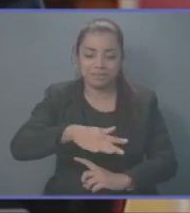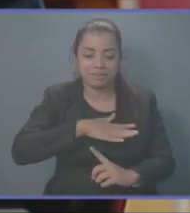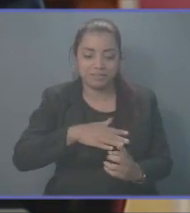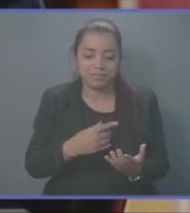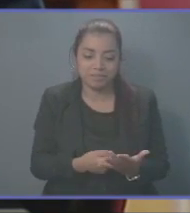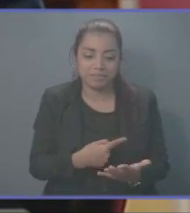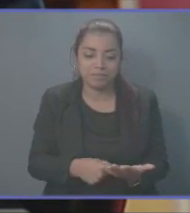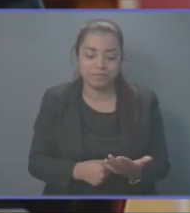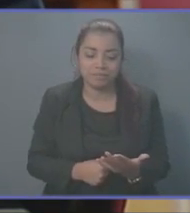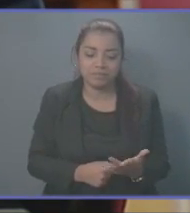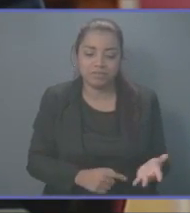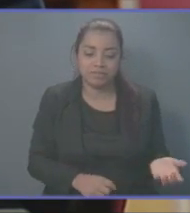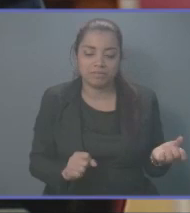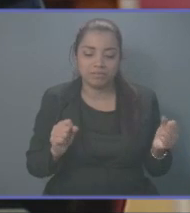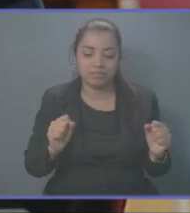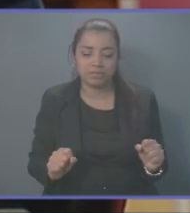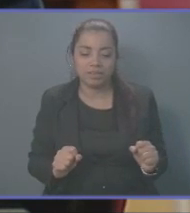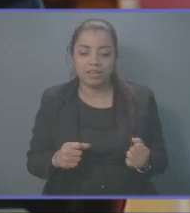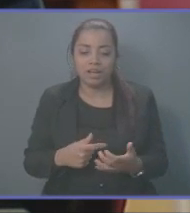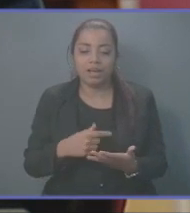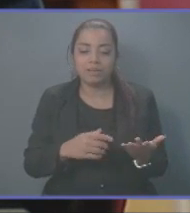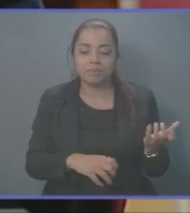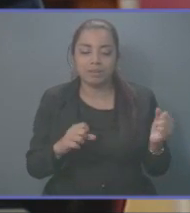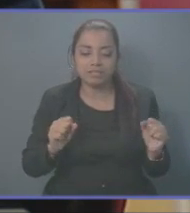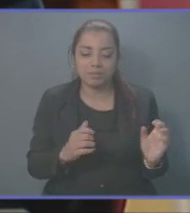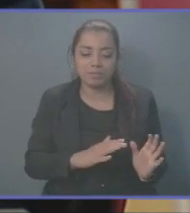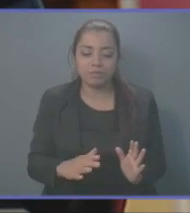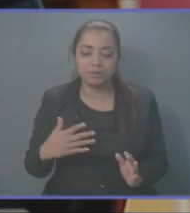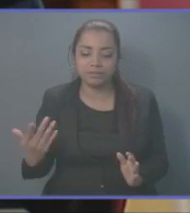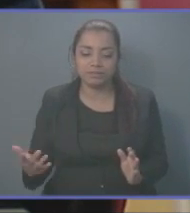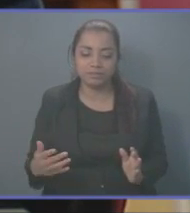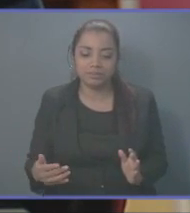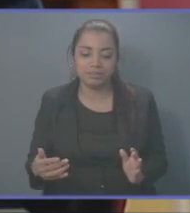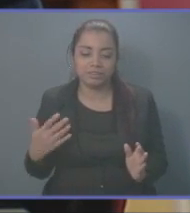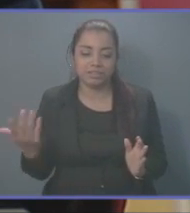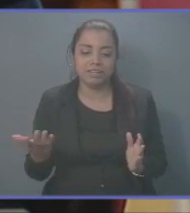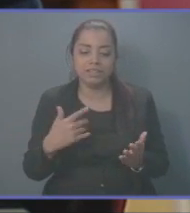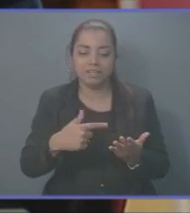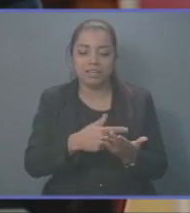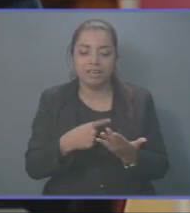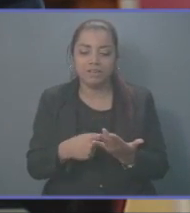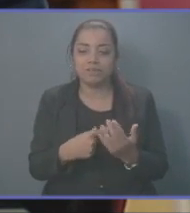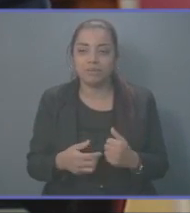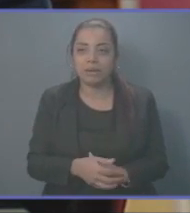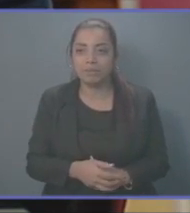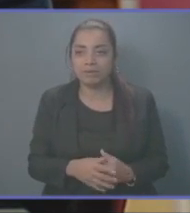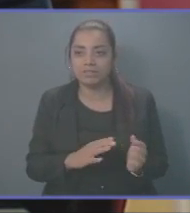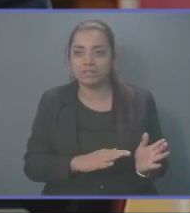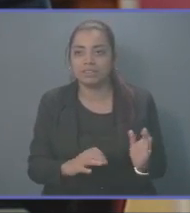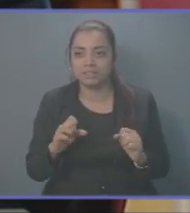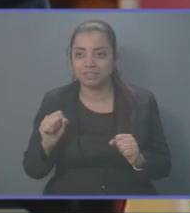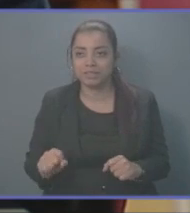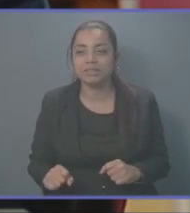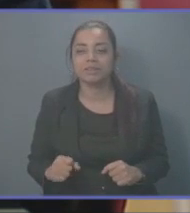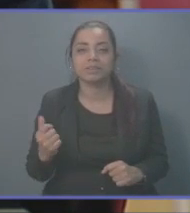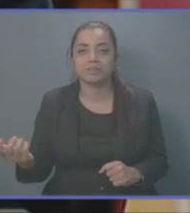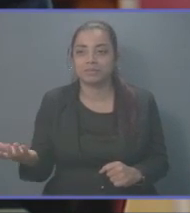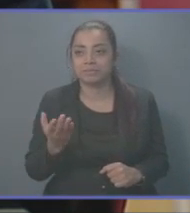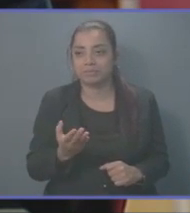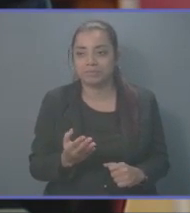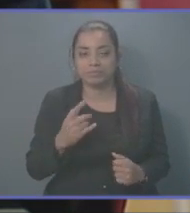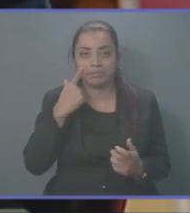en los artículos N, O y P del artículo 3, en los cuales no se ha emitido liquidación de oficio de sanciones